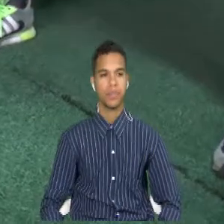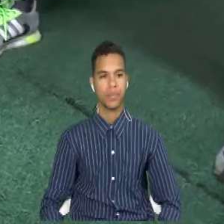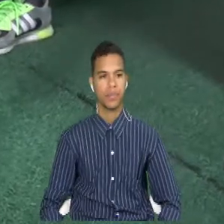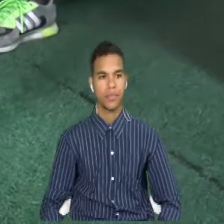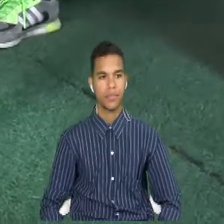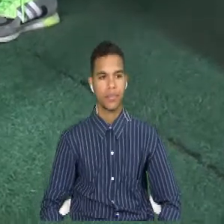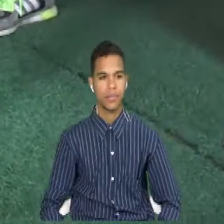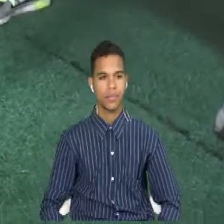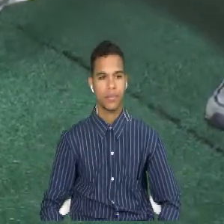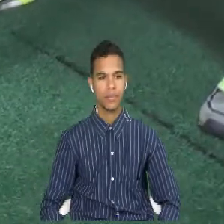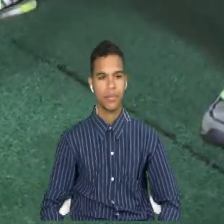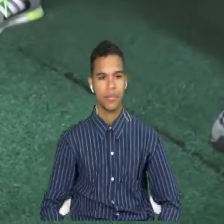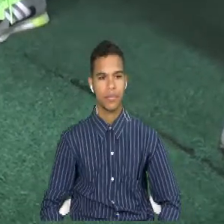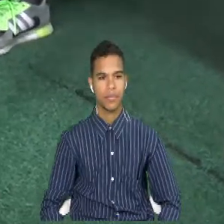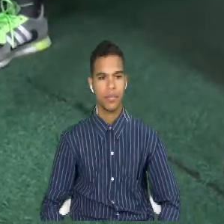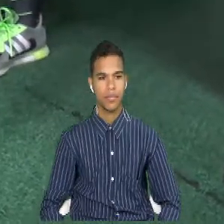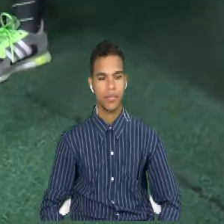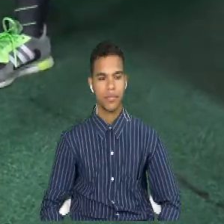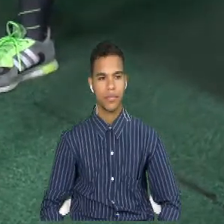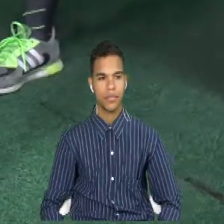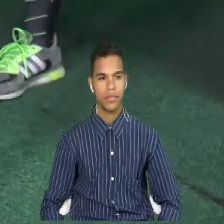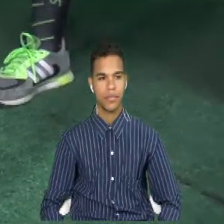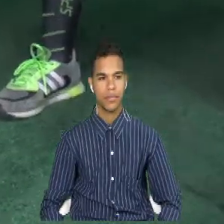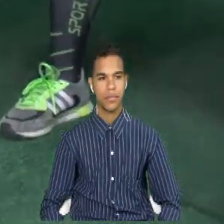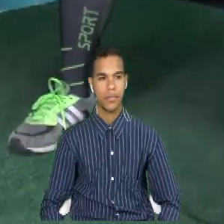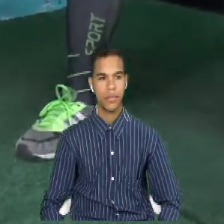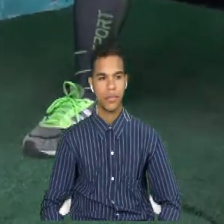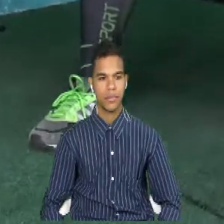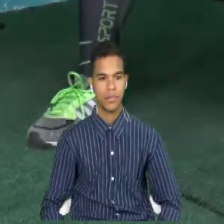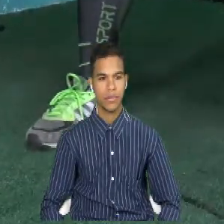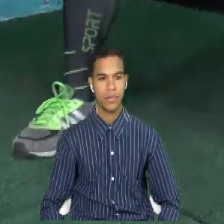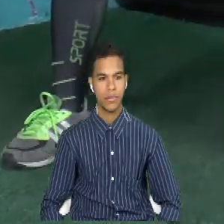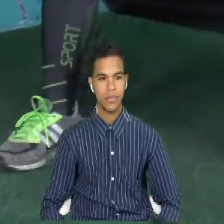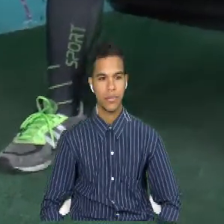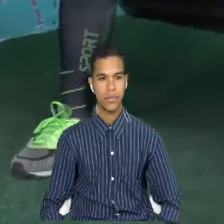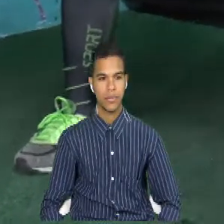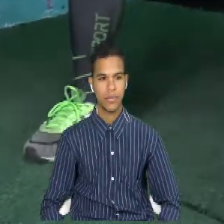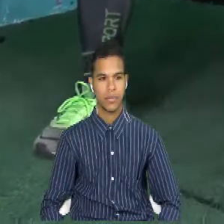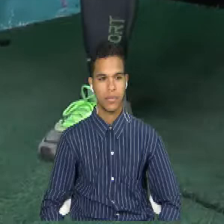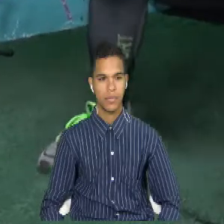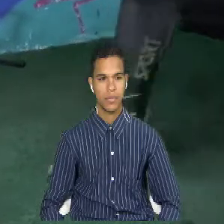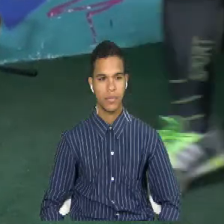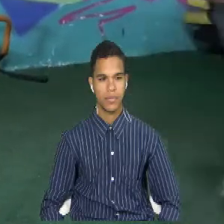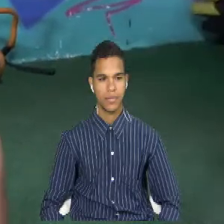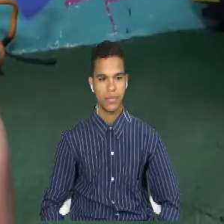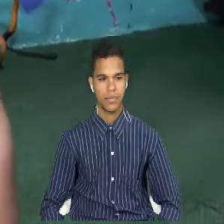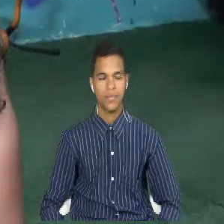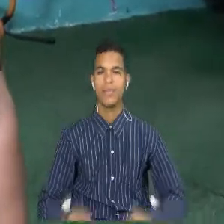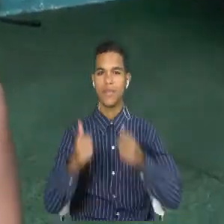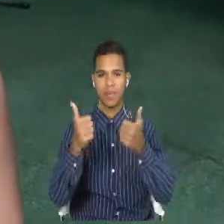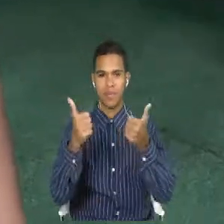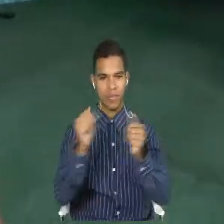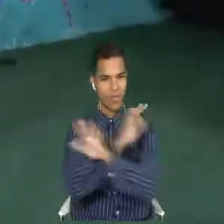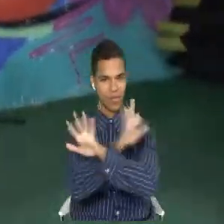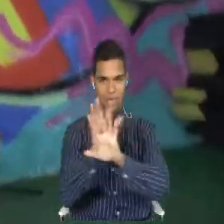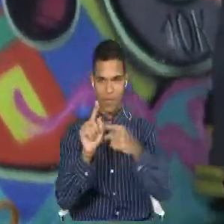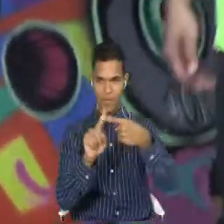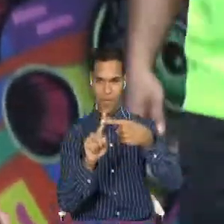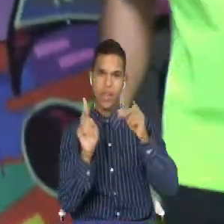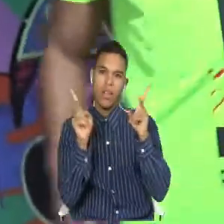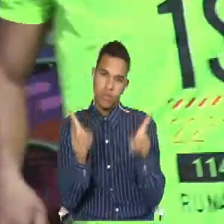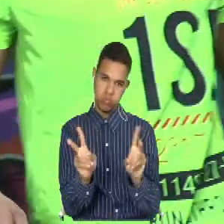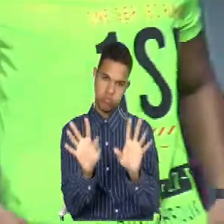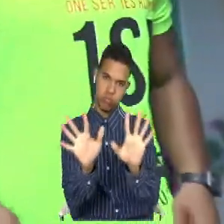13, 14, 15, 16, 17, 18, 19, 20, muy bien, este es el primer trabajo de core, trabajo